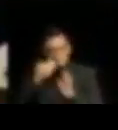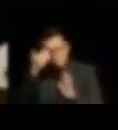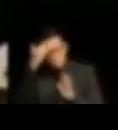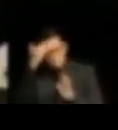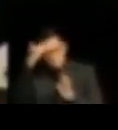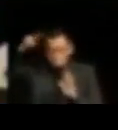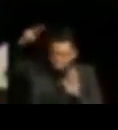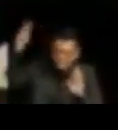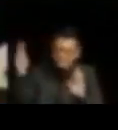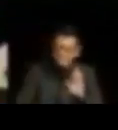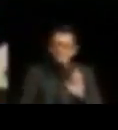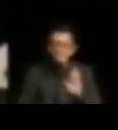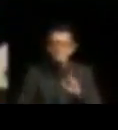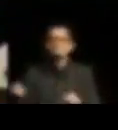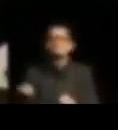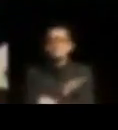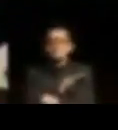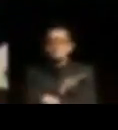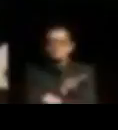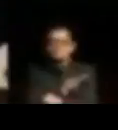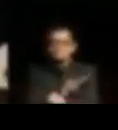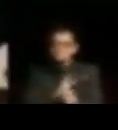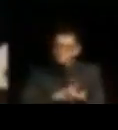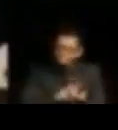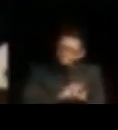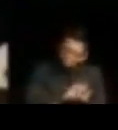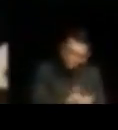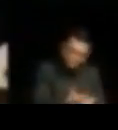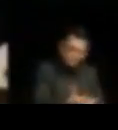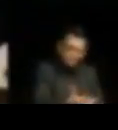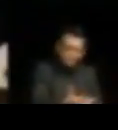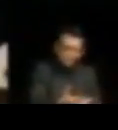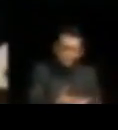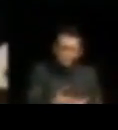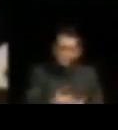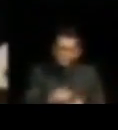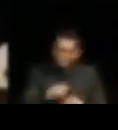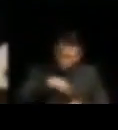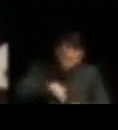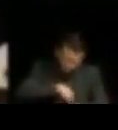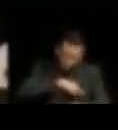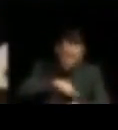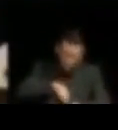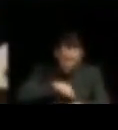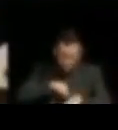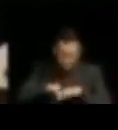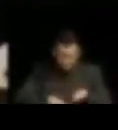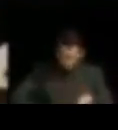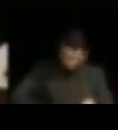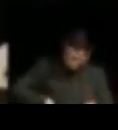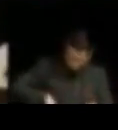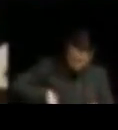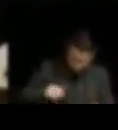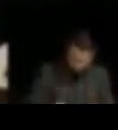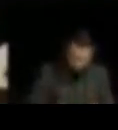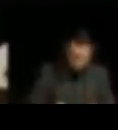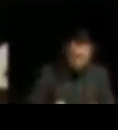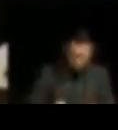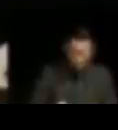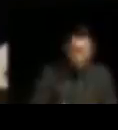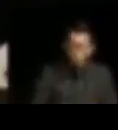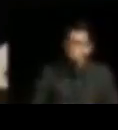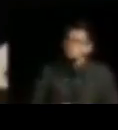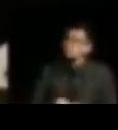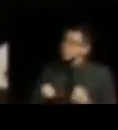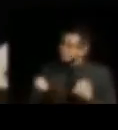conocer la verdad de los hechos. Gracias, muchachos, por tantas horas de trabajo y esfuerzo.